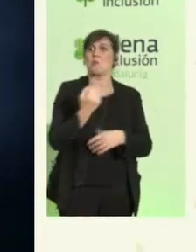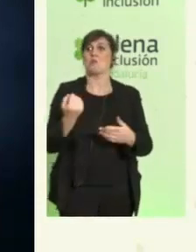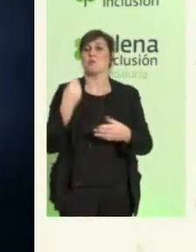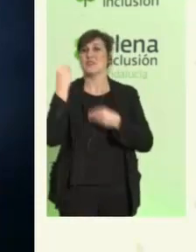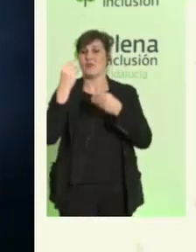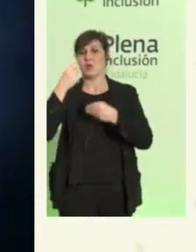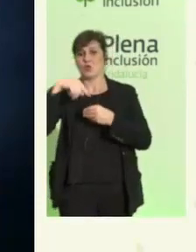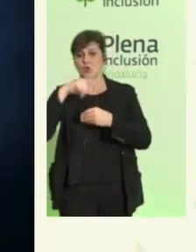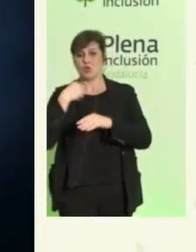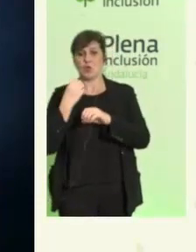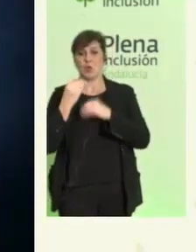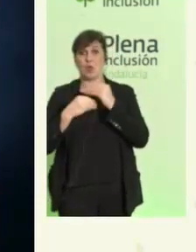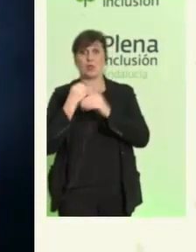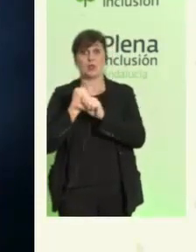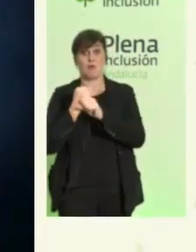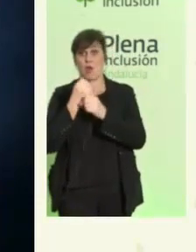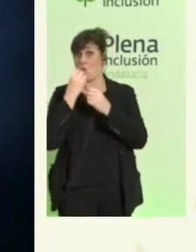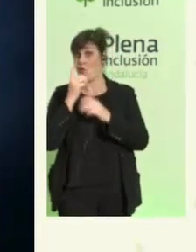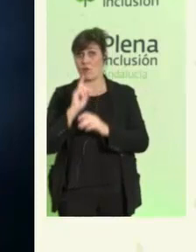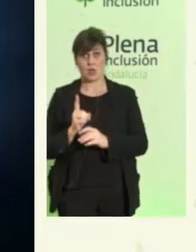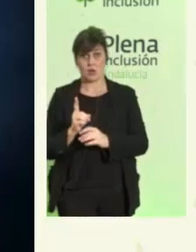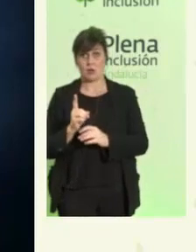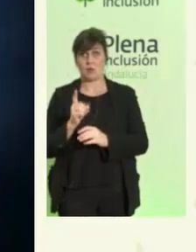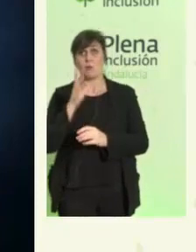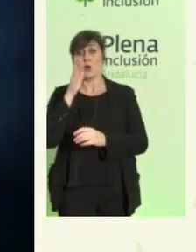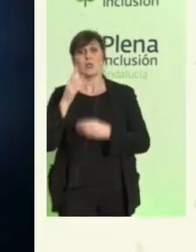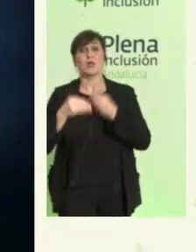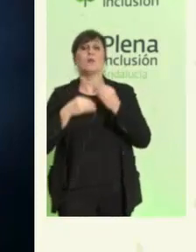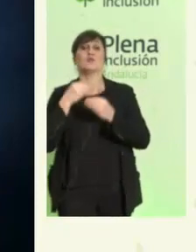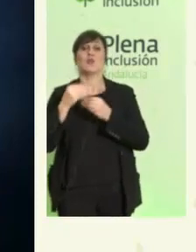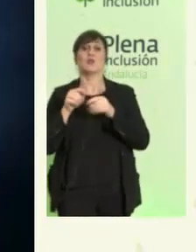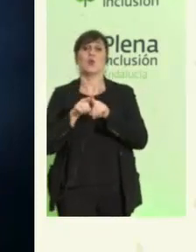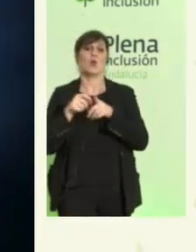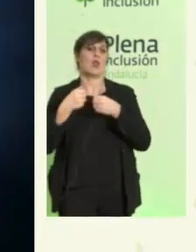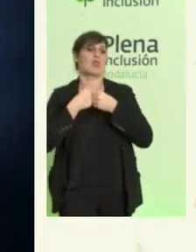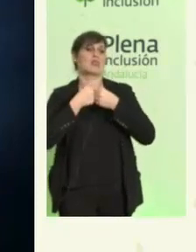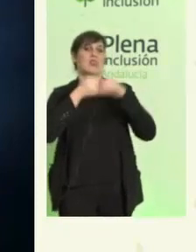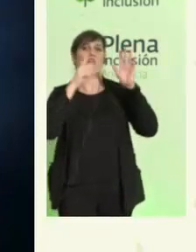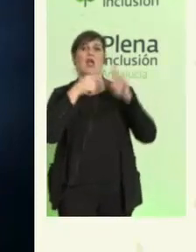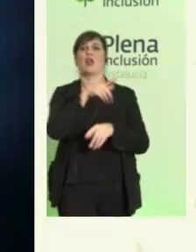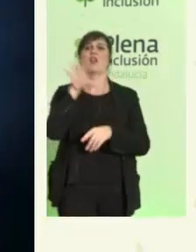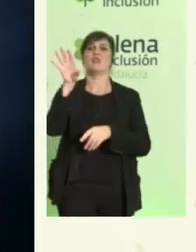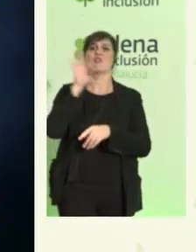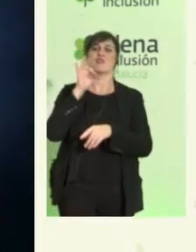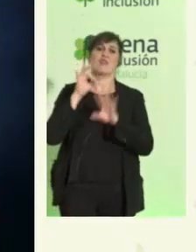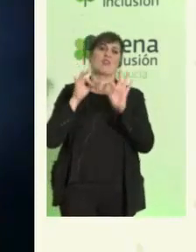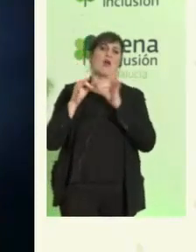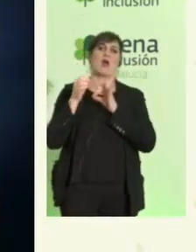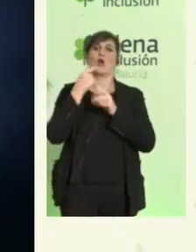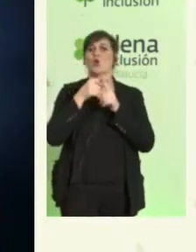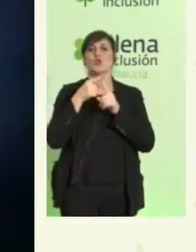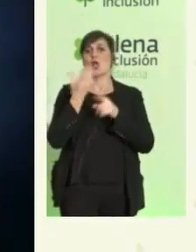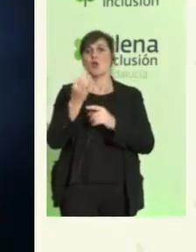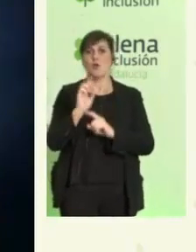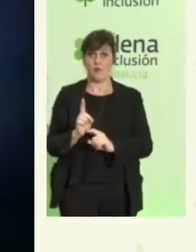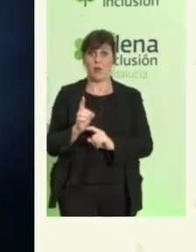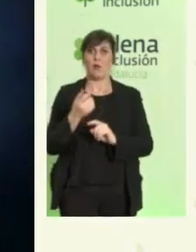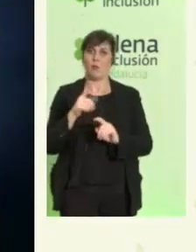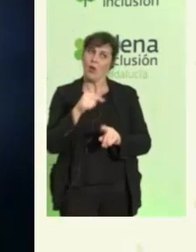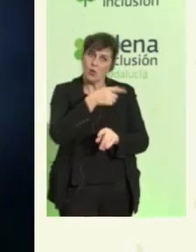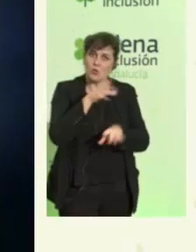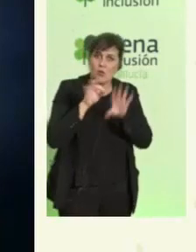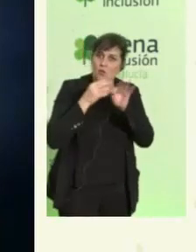haciendo nuestra tarea muy bien, porque estamos dejando que Tyrone tomase malas decisiones, pero por supuesto es que eran